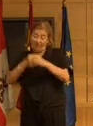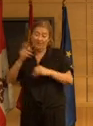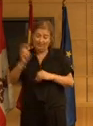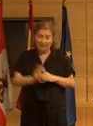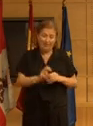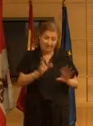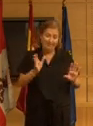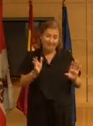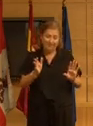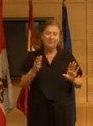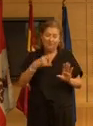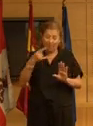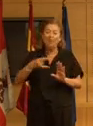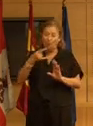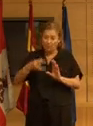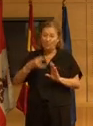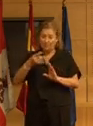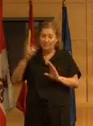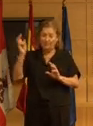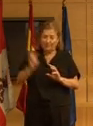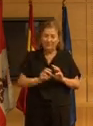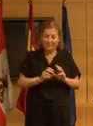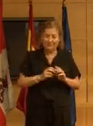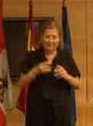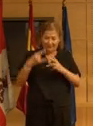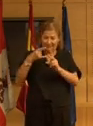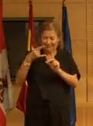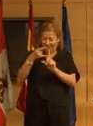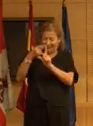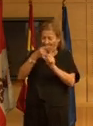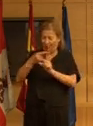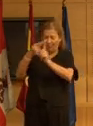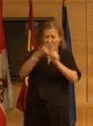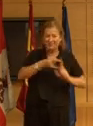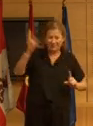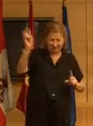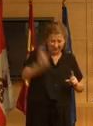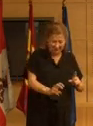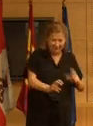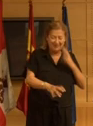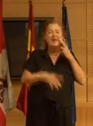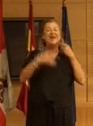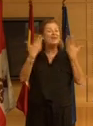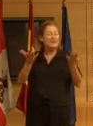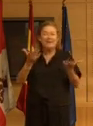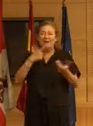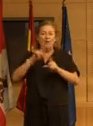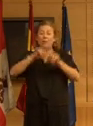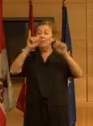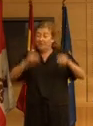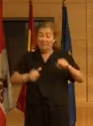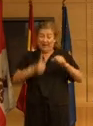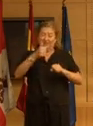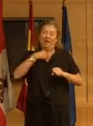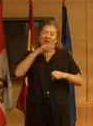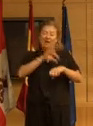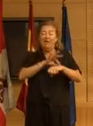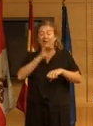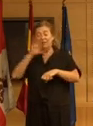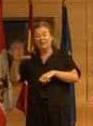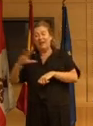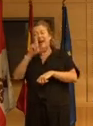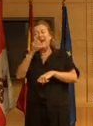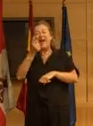por eso se ha cambiado el horario de las presentaciones. Y sin más dilación, ya le doy la palabra al doctor